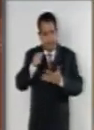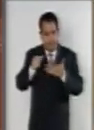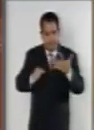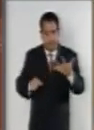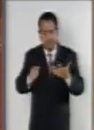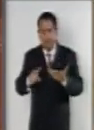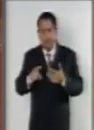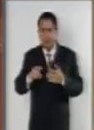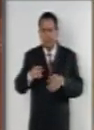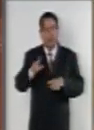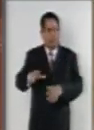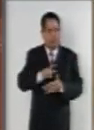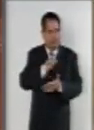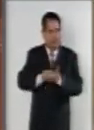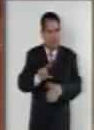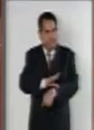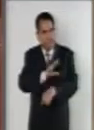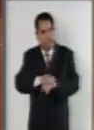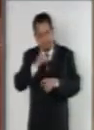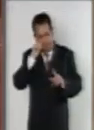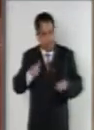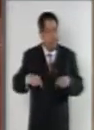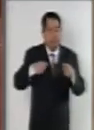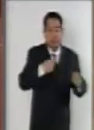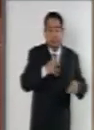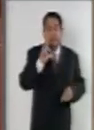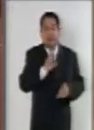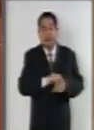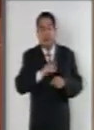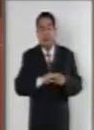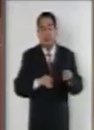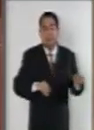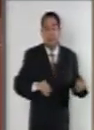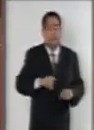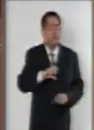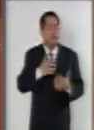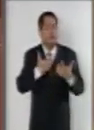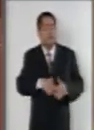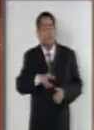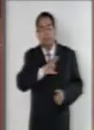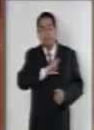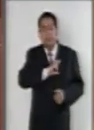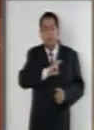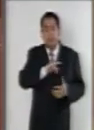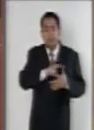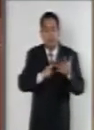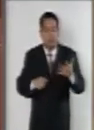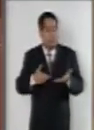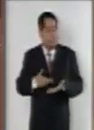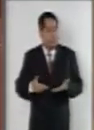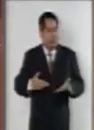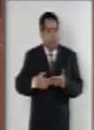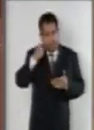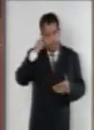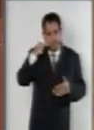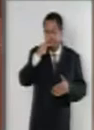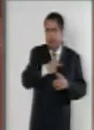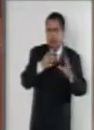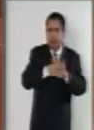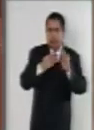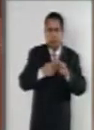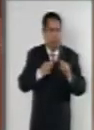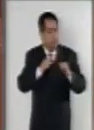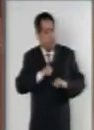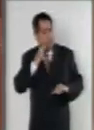en la reforma energética para otorgar permisos a empresas privadas, ahora para que se hagan